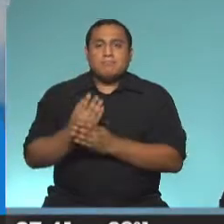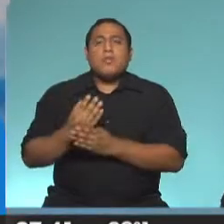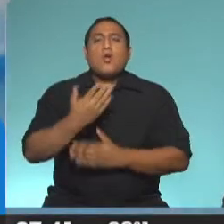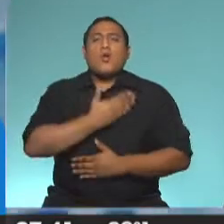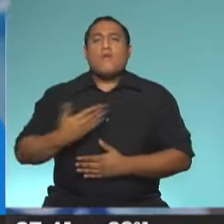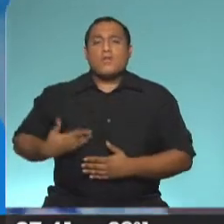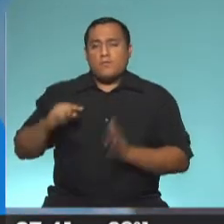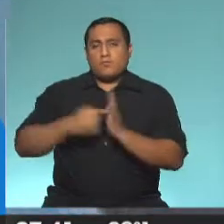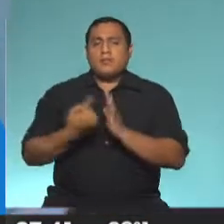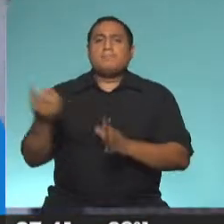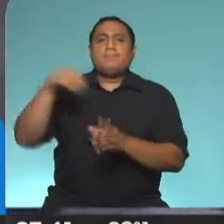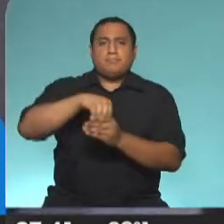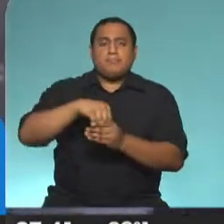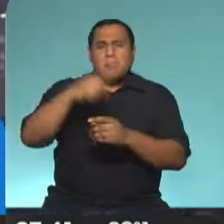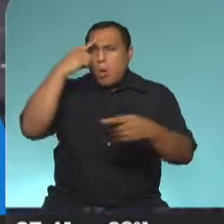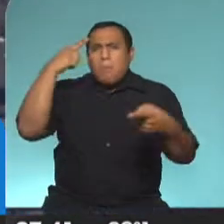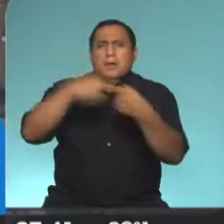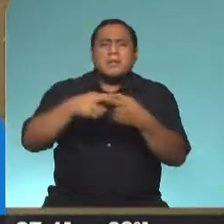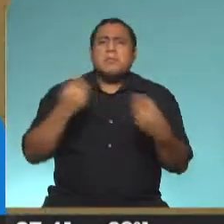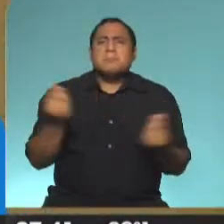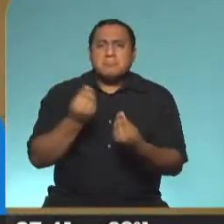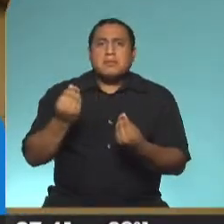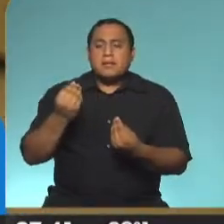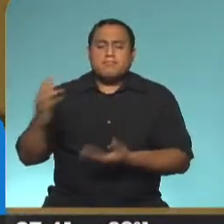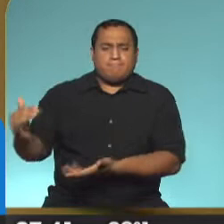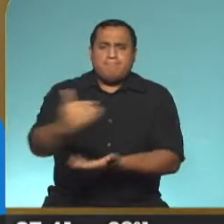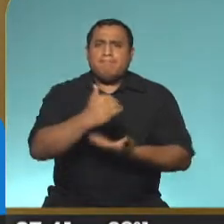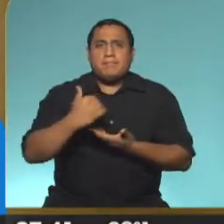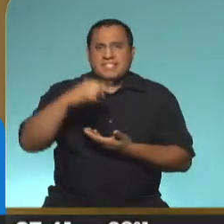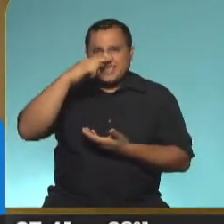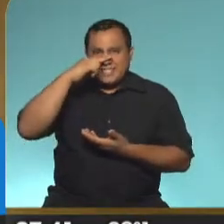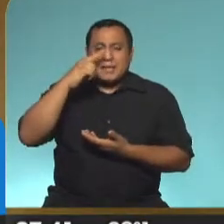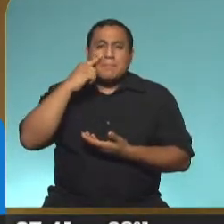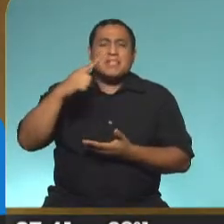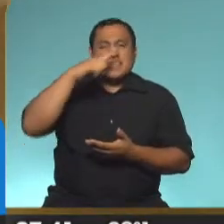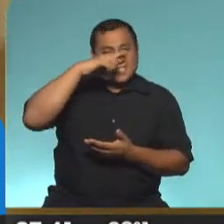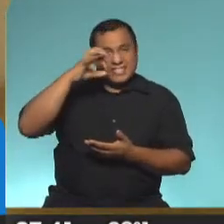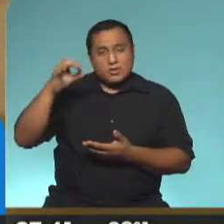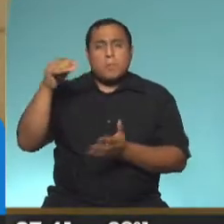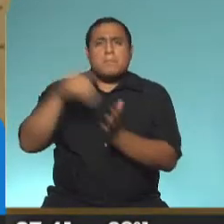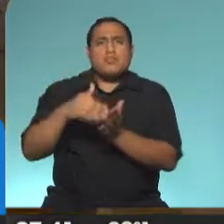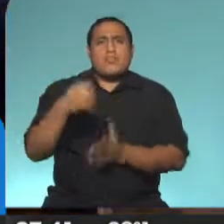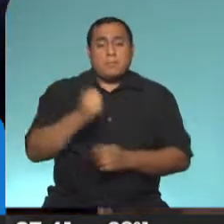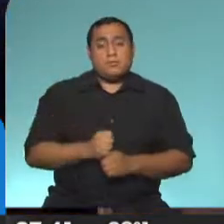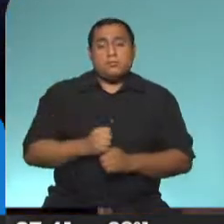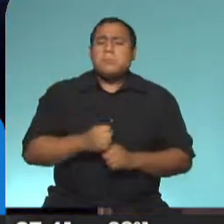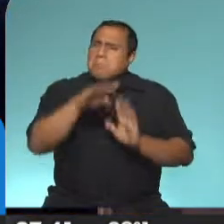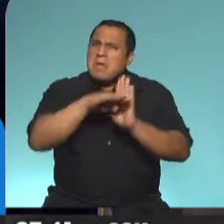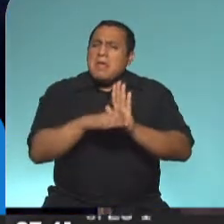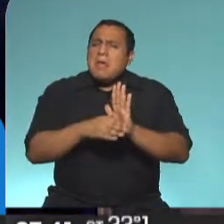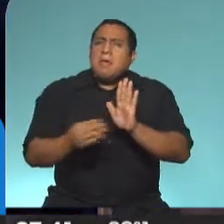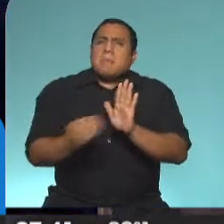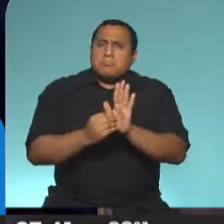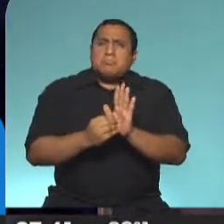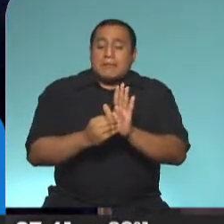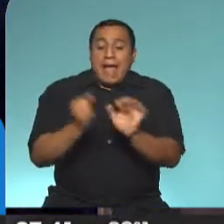gobierno porteño con el objetivo de recaudar 7.700 millones de pesos. La medida, incluso antes de